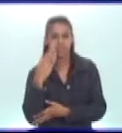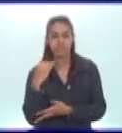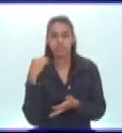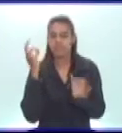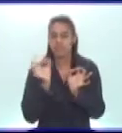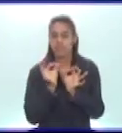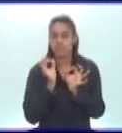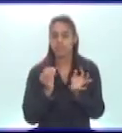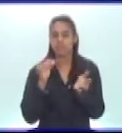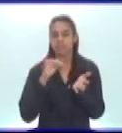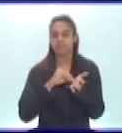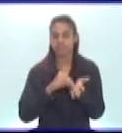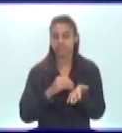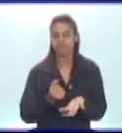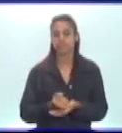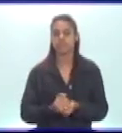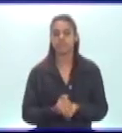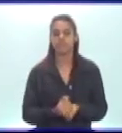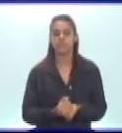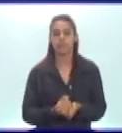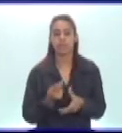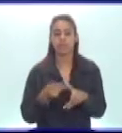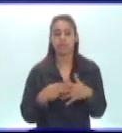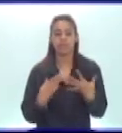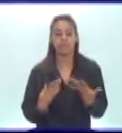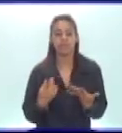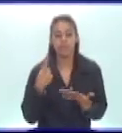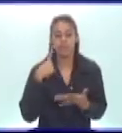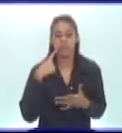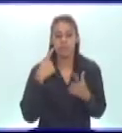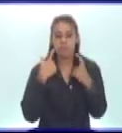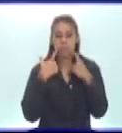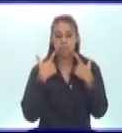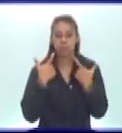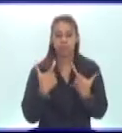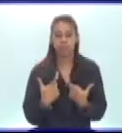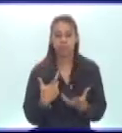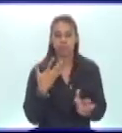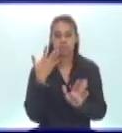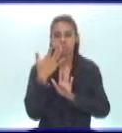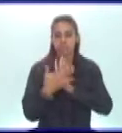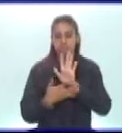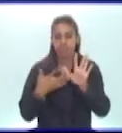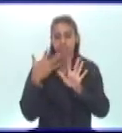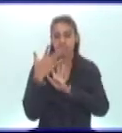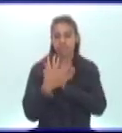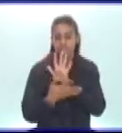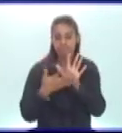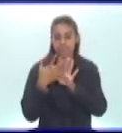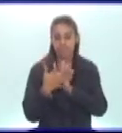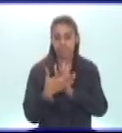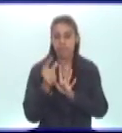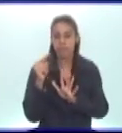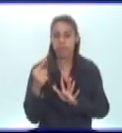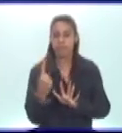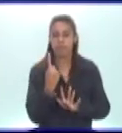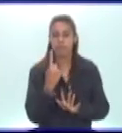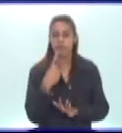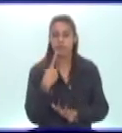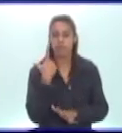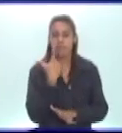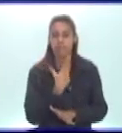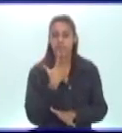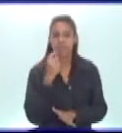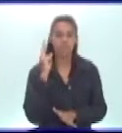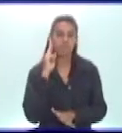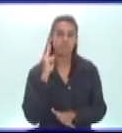momento. Para ello debe tener en cuenta el uso de la lengua de señas cubana como primera lengua para los escolares